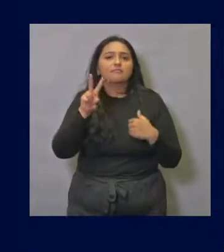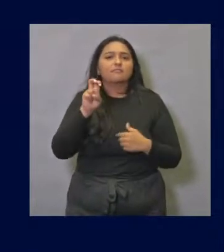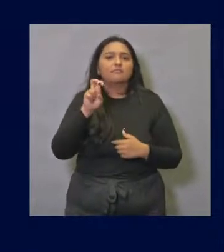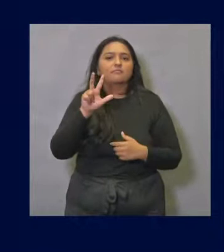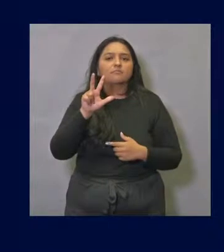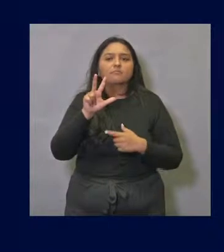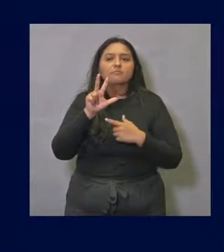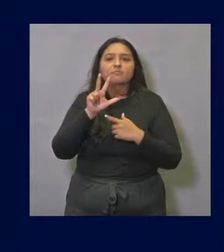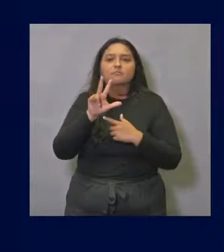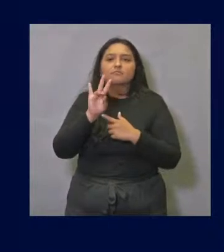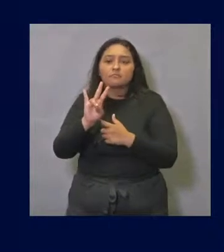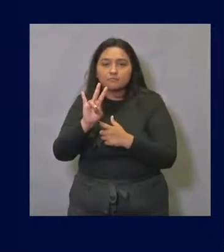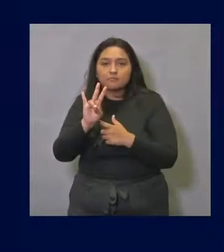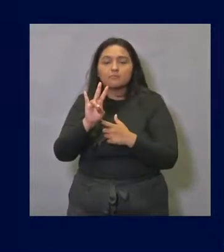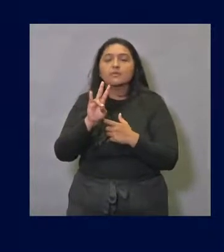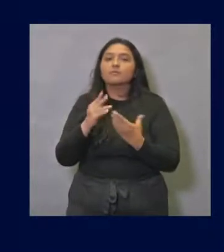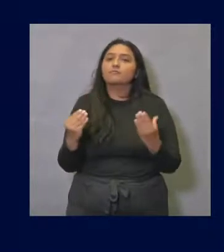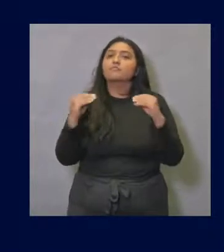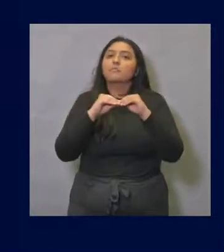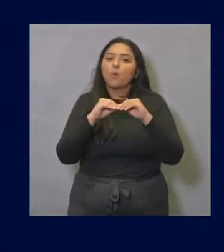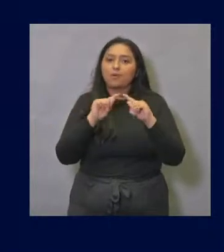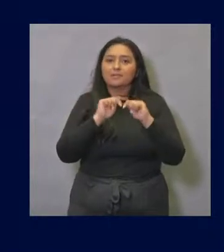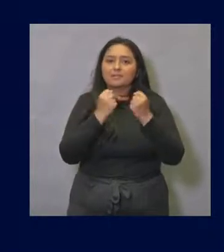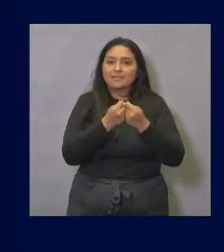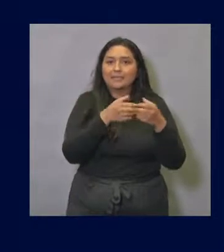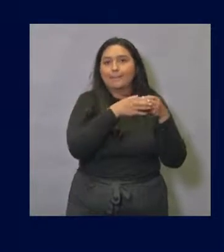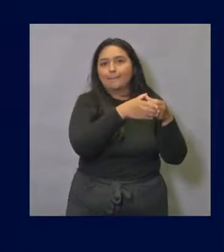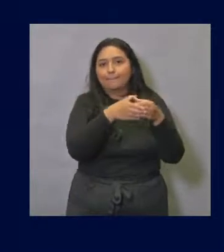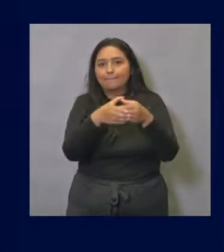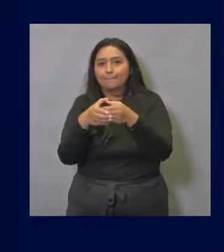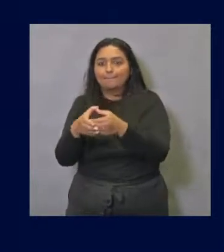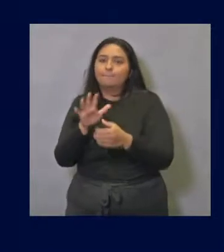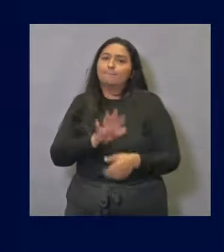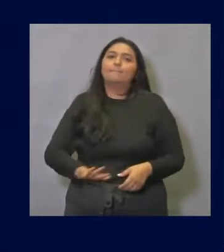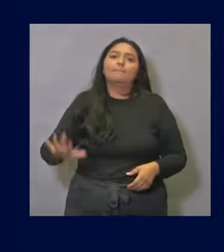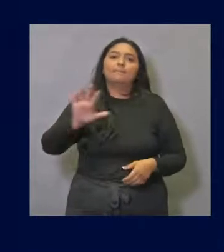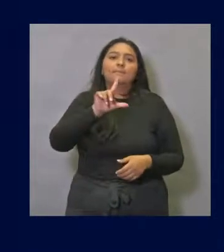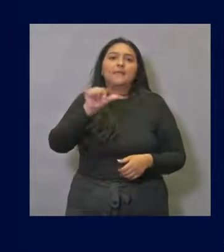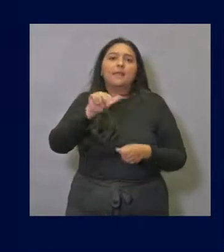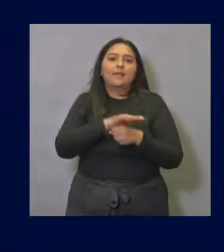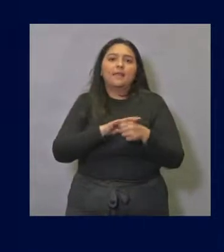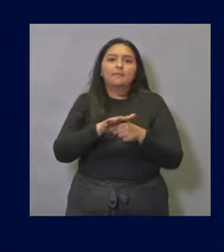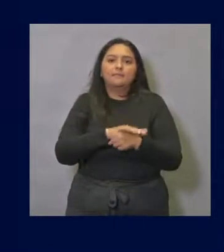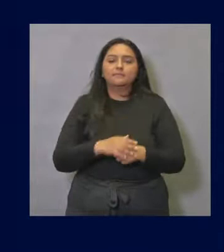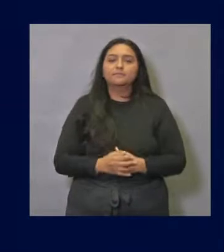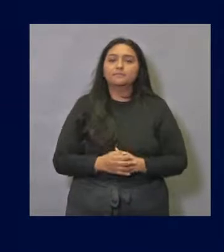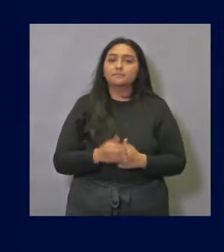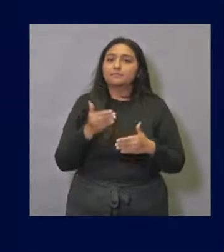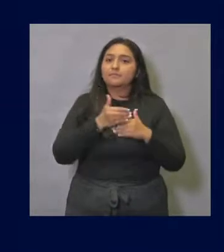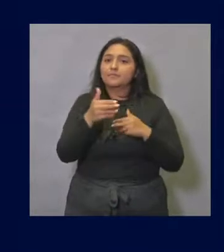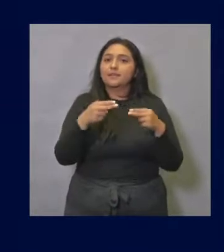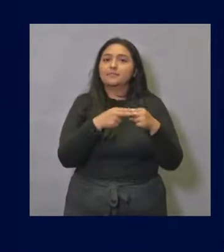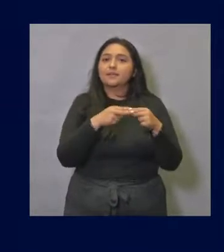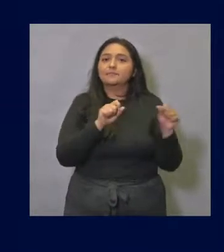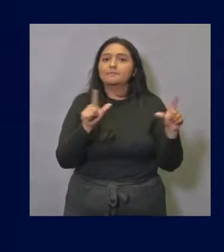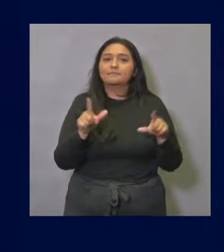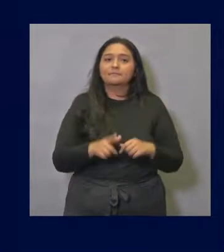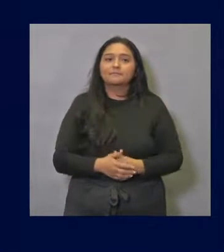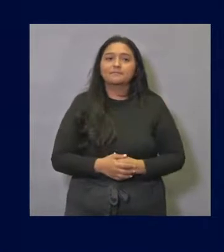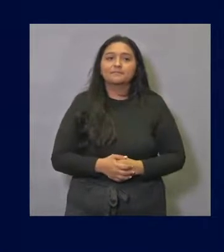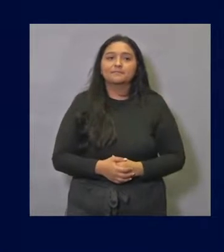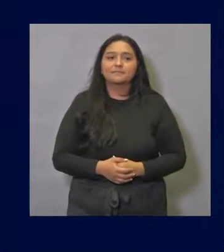centros móviles de vacunación adicionales en todo nuestro condado. Next slide, please.